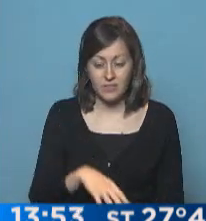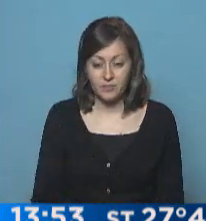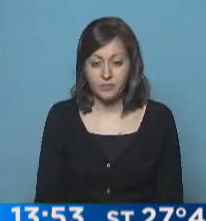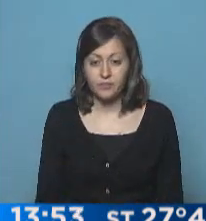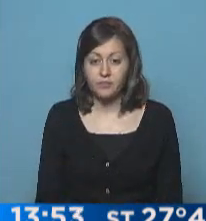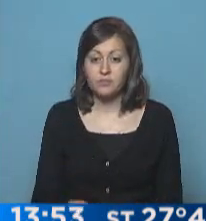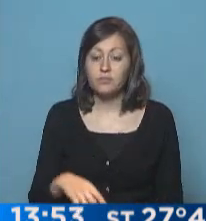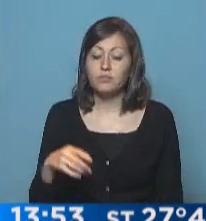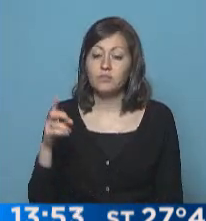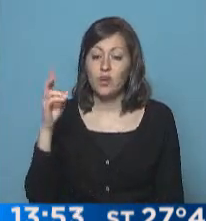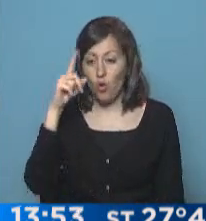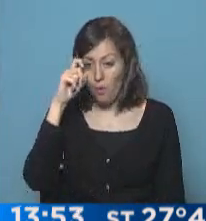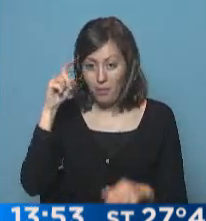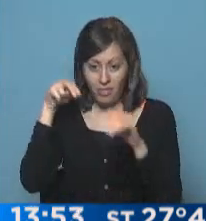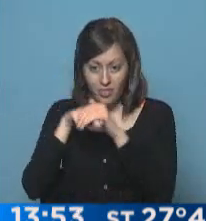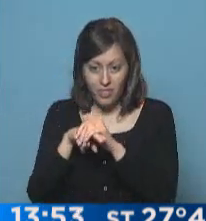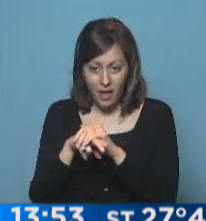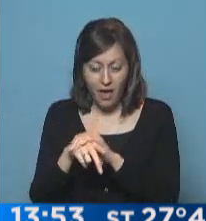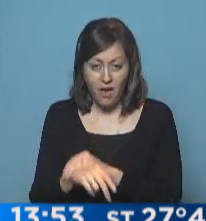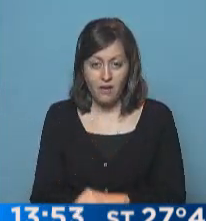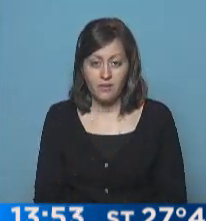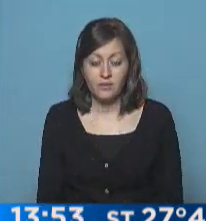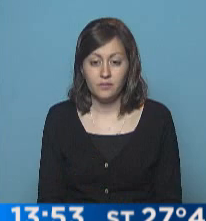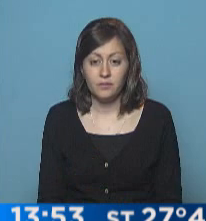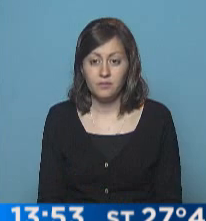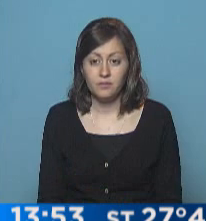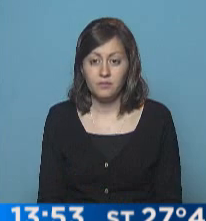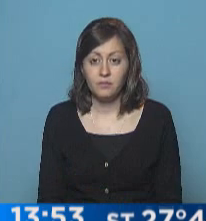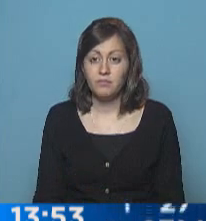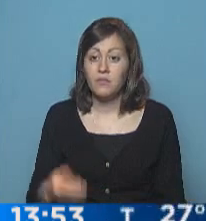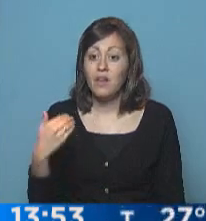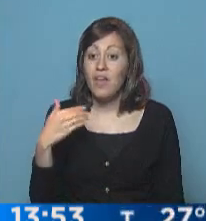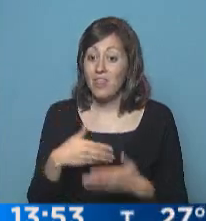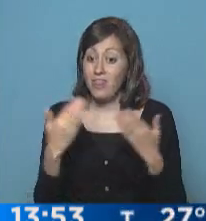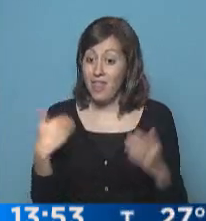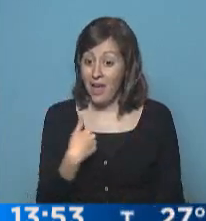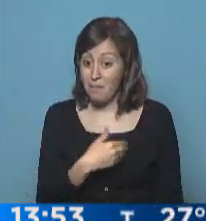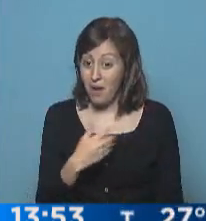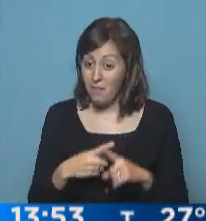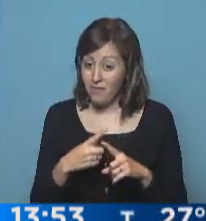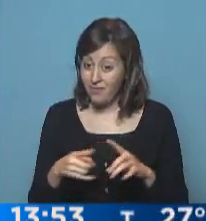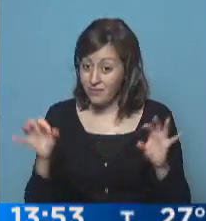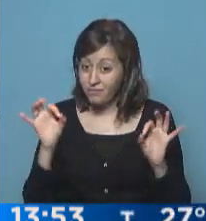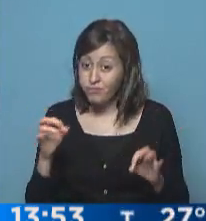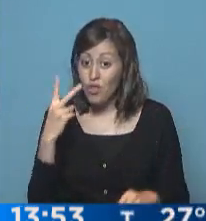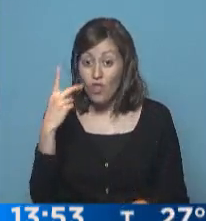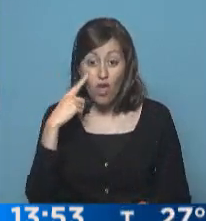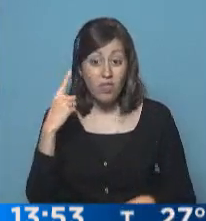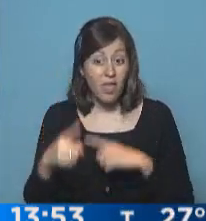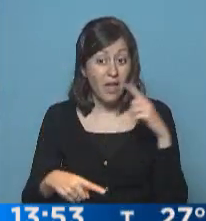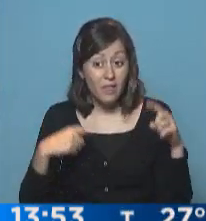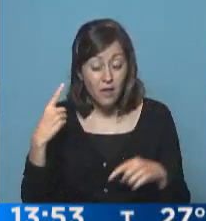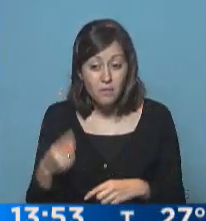neuropsiquiátrico tras sus permisos de salida luego de celebrar el Día de la madre y dos días después los enfermeros dijeron